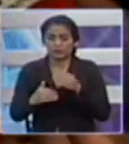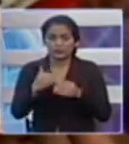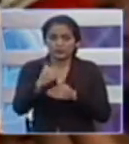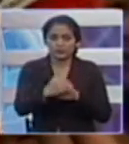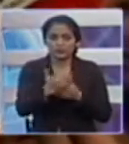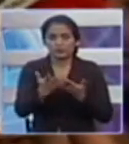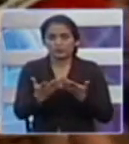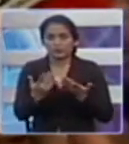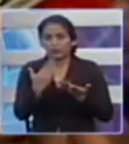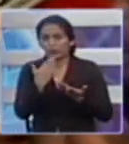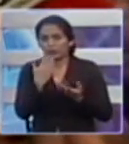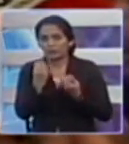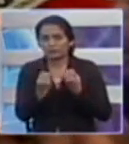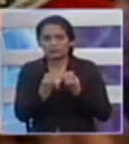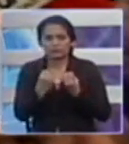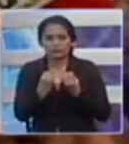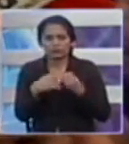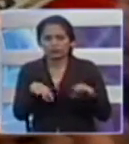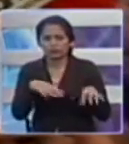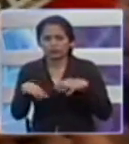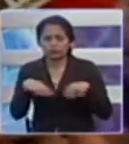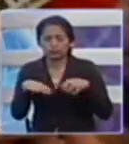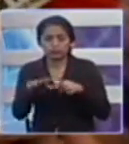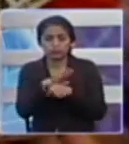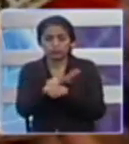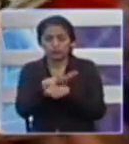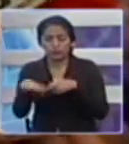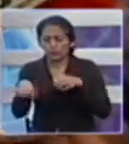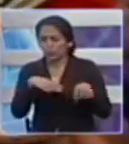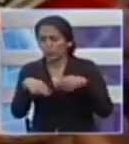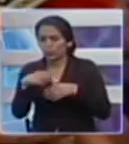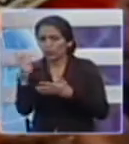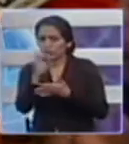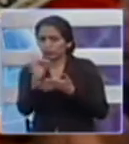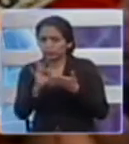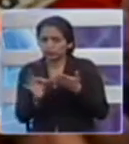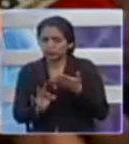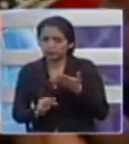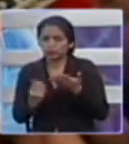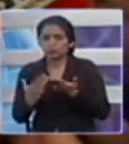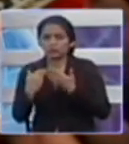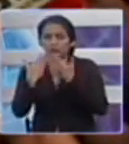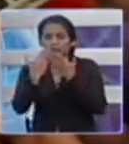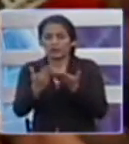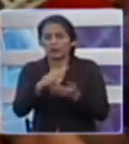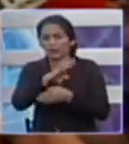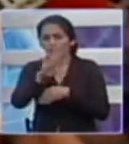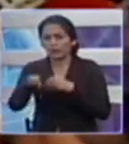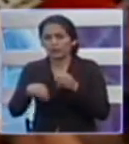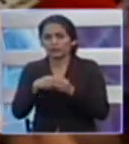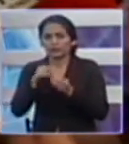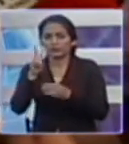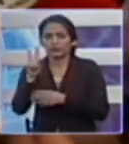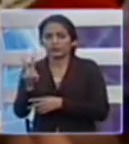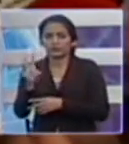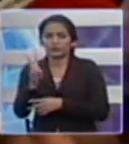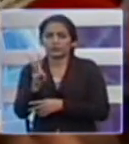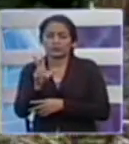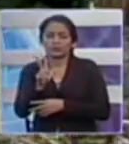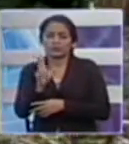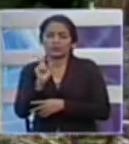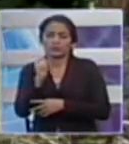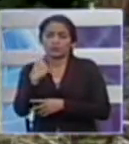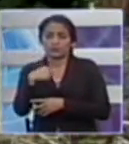y trabajando intensamente. Es decir, hablamos de un presupuesto consolidado de 263 millones de